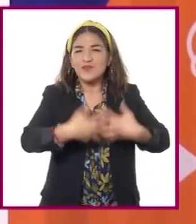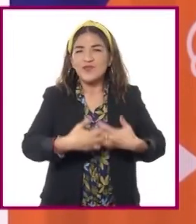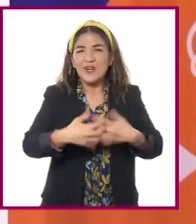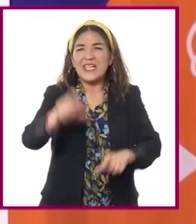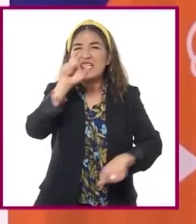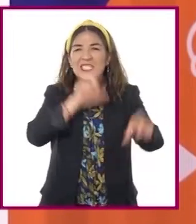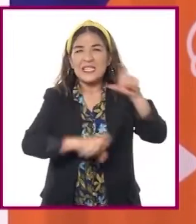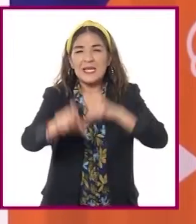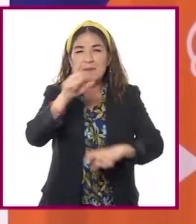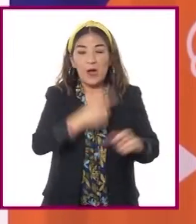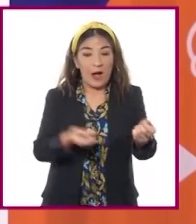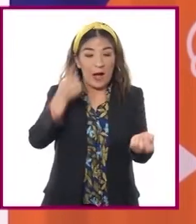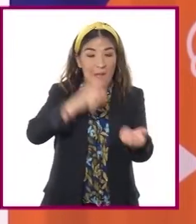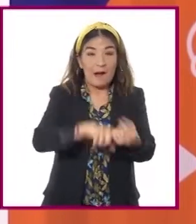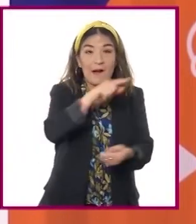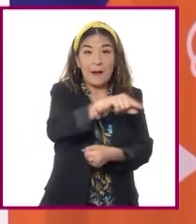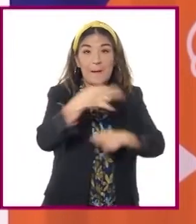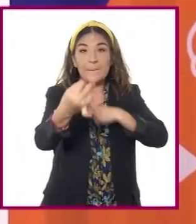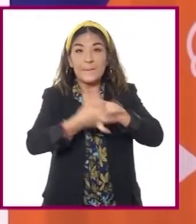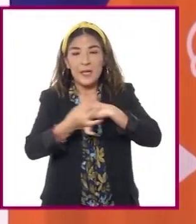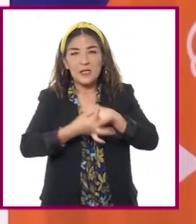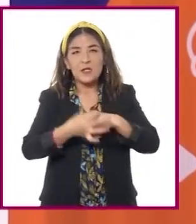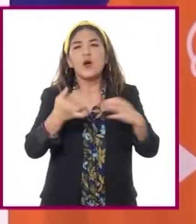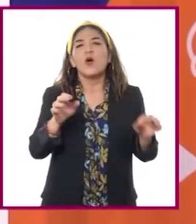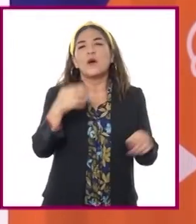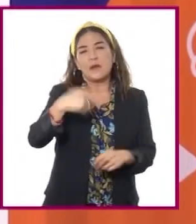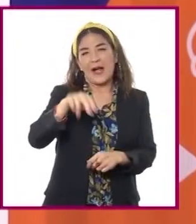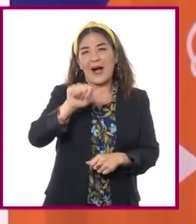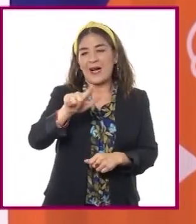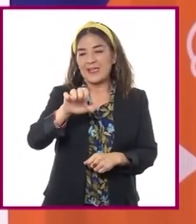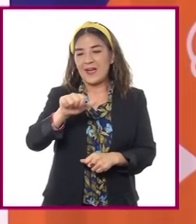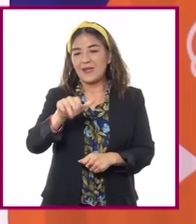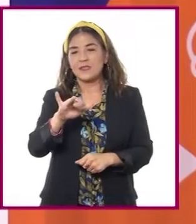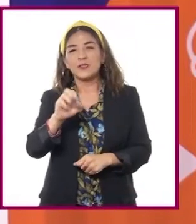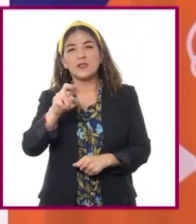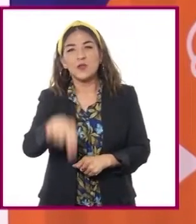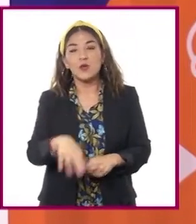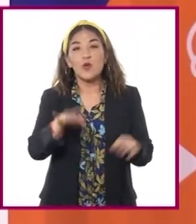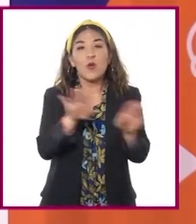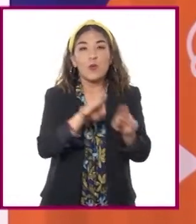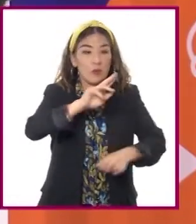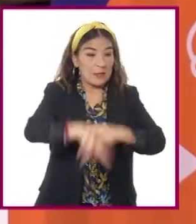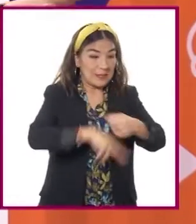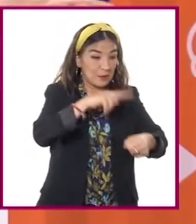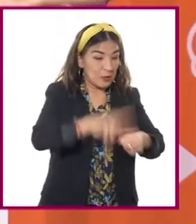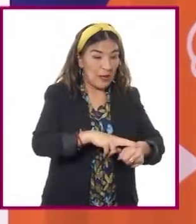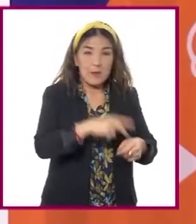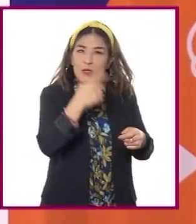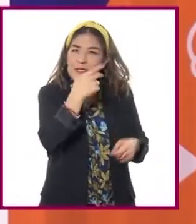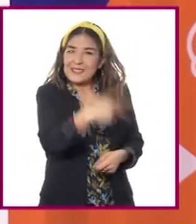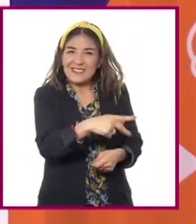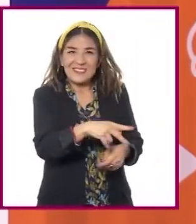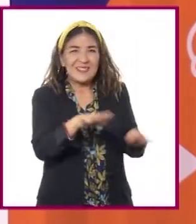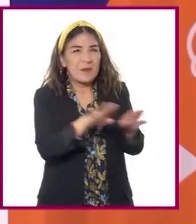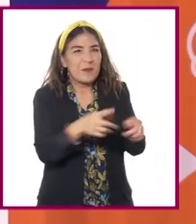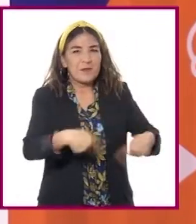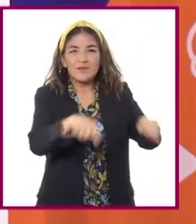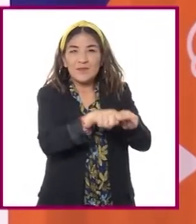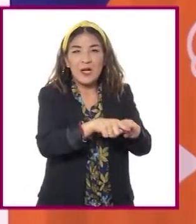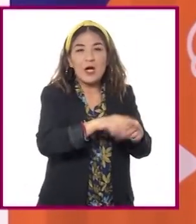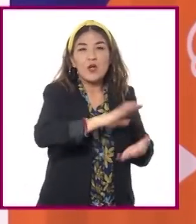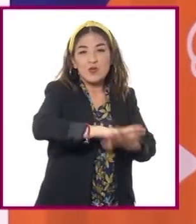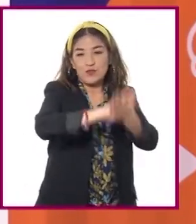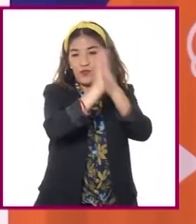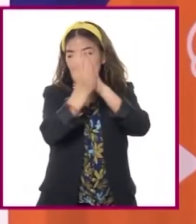a través del cual un metal o una aleación pasa de estar en su estado elemental a otro estado en el que